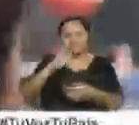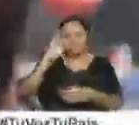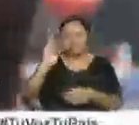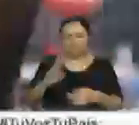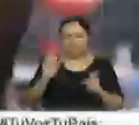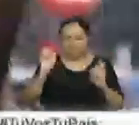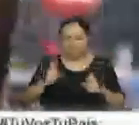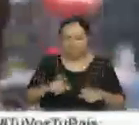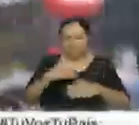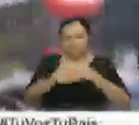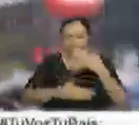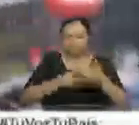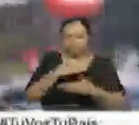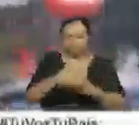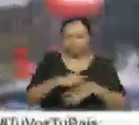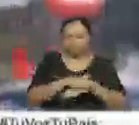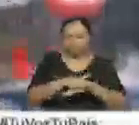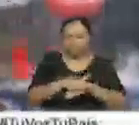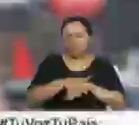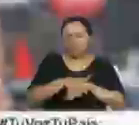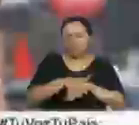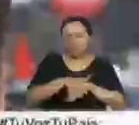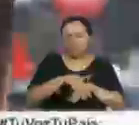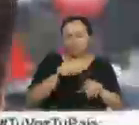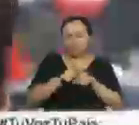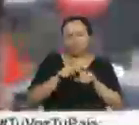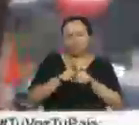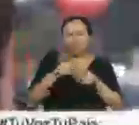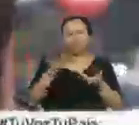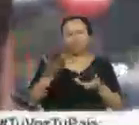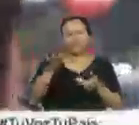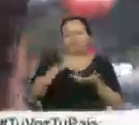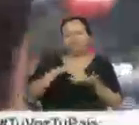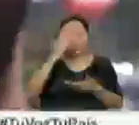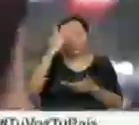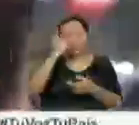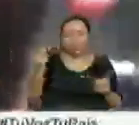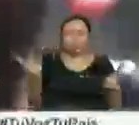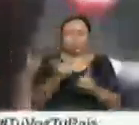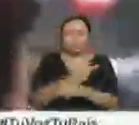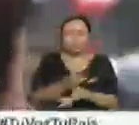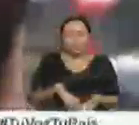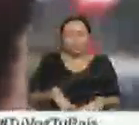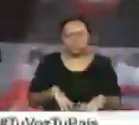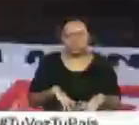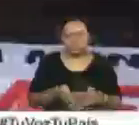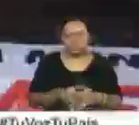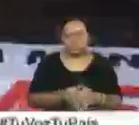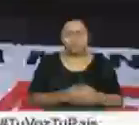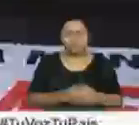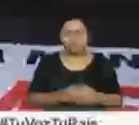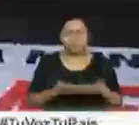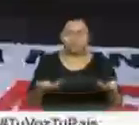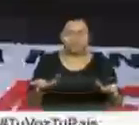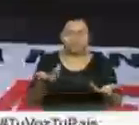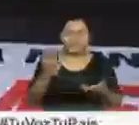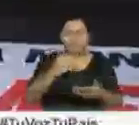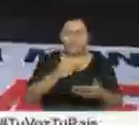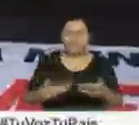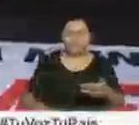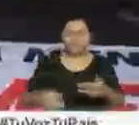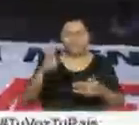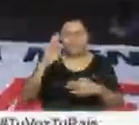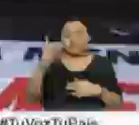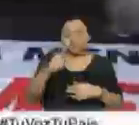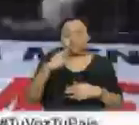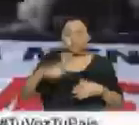un proceso de destitución tan lento como fue el de Dilma hará que las cosas sean peores de lo que ya están. Temer es investigado por obstrucción